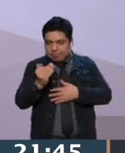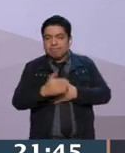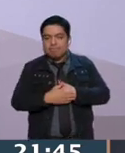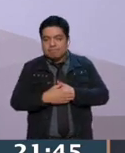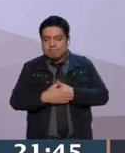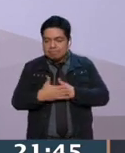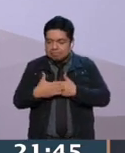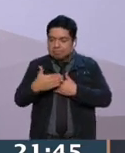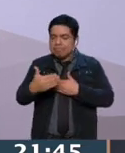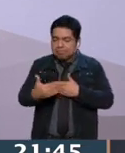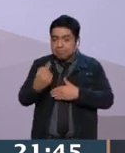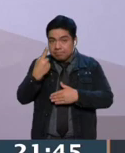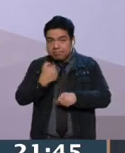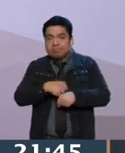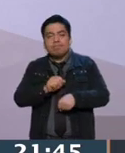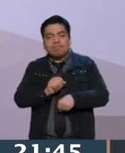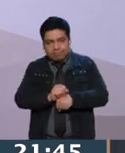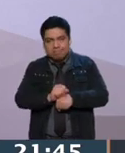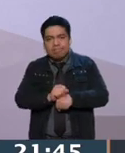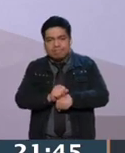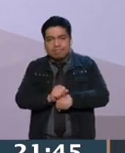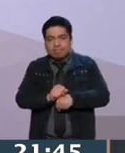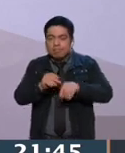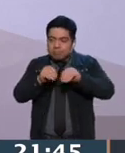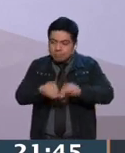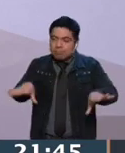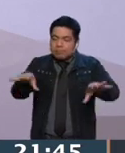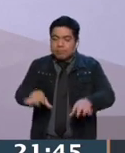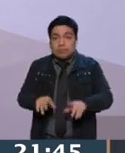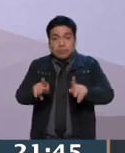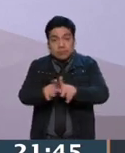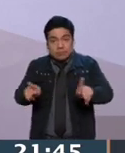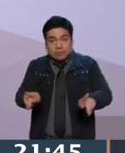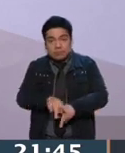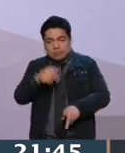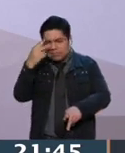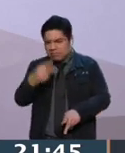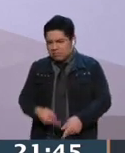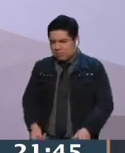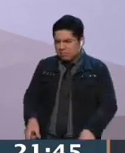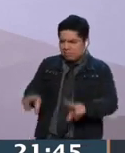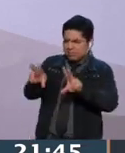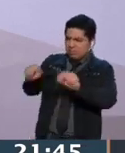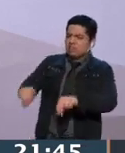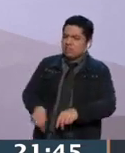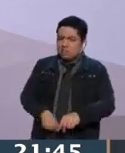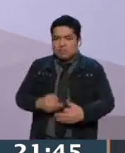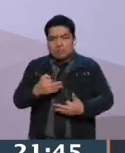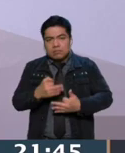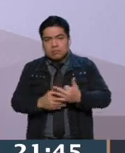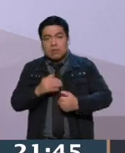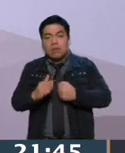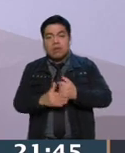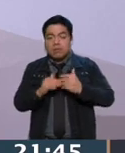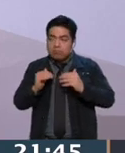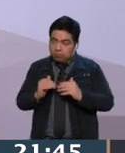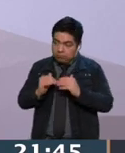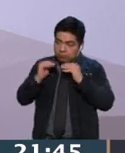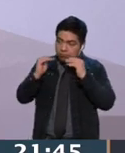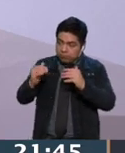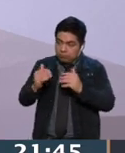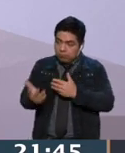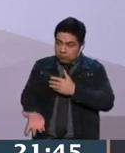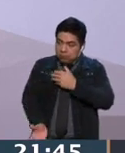es decir, en una semana. En un comunicado, la Plaza de Toros México reprochó la decisión de la juez al señalar que la Suprema Corte de Justicia de la